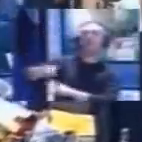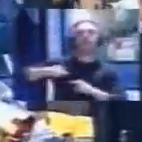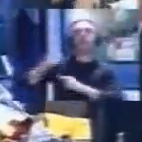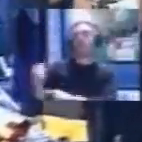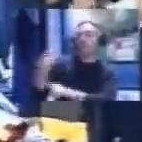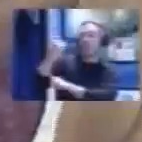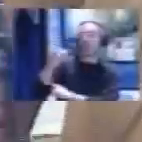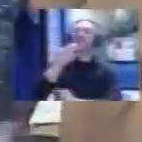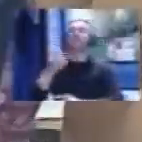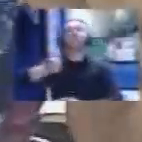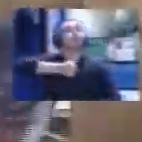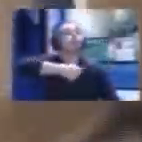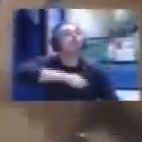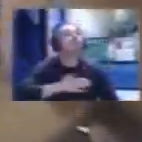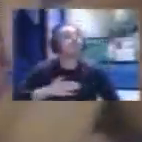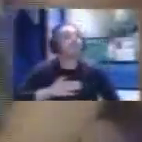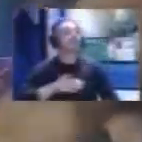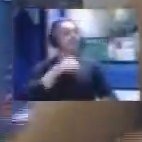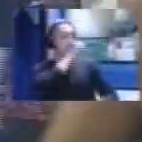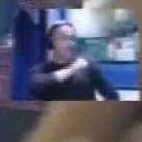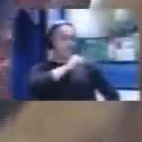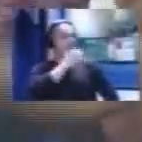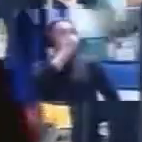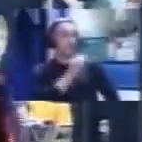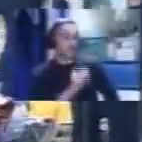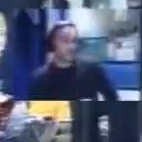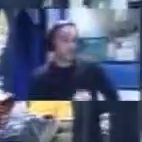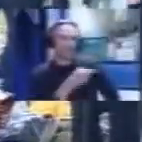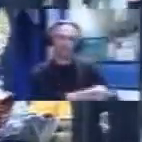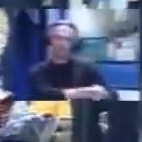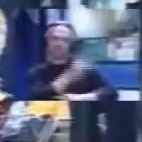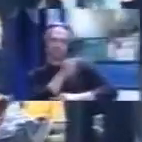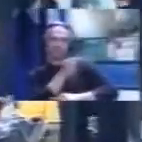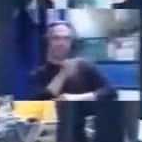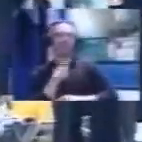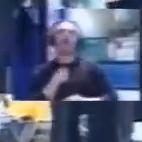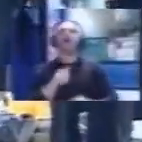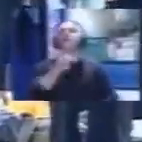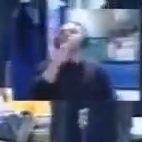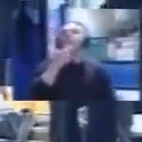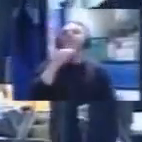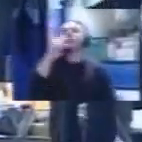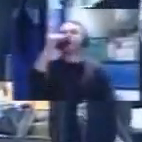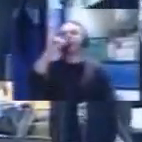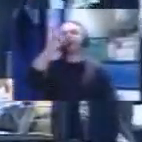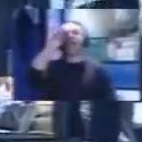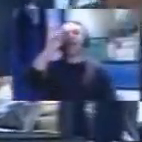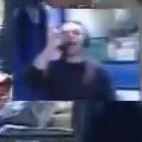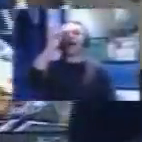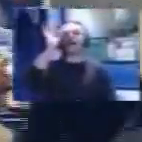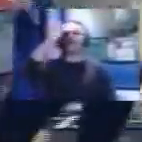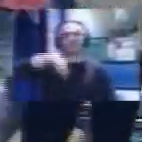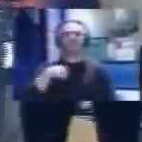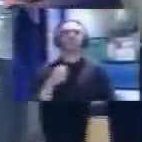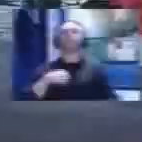para cantar y coger bien el tono, obligatorio comprar este diapasón. Léete bien el manual